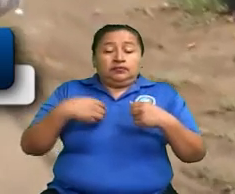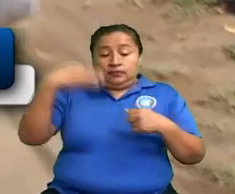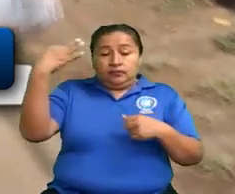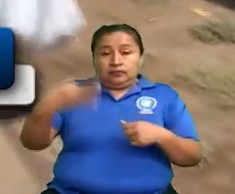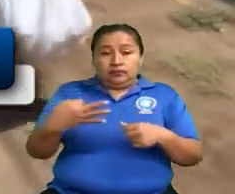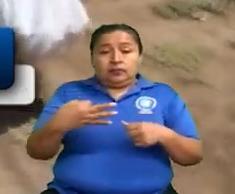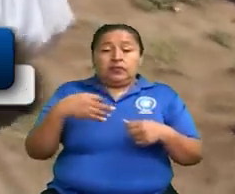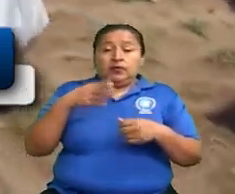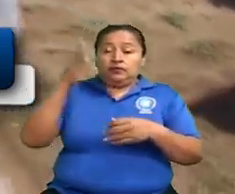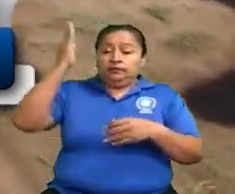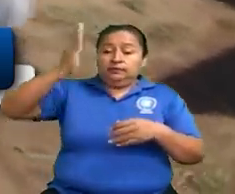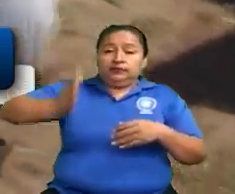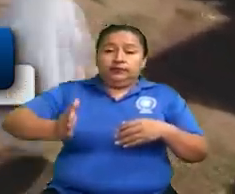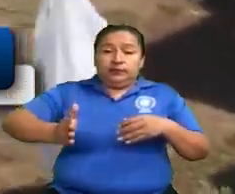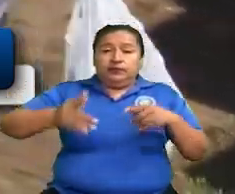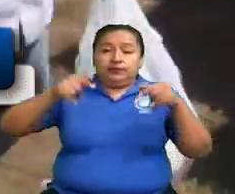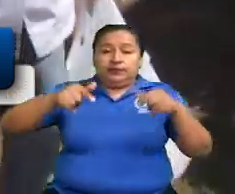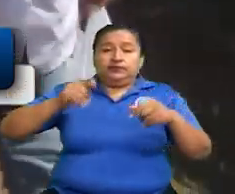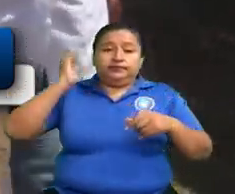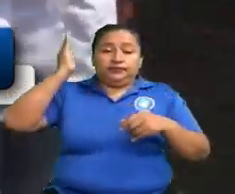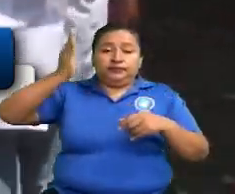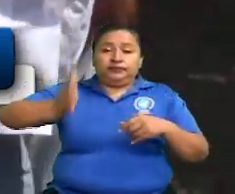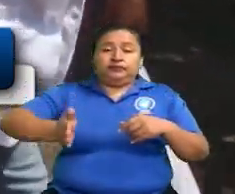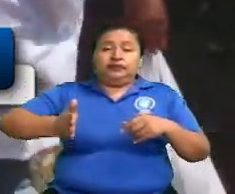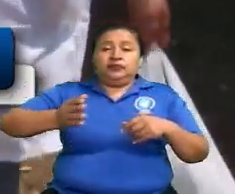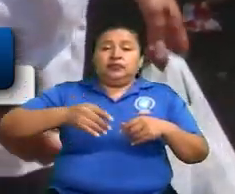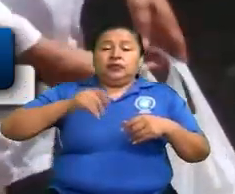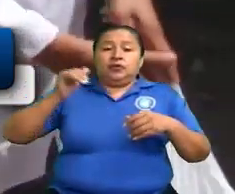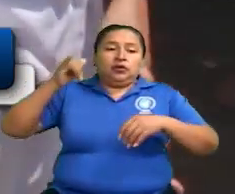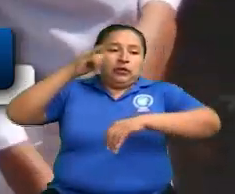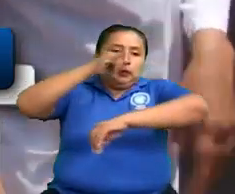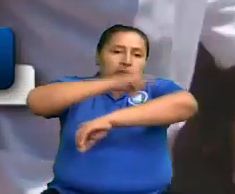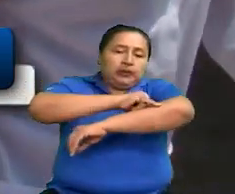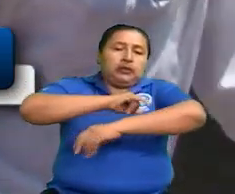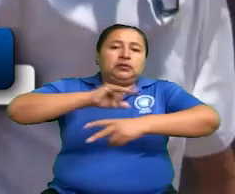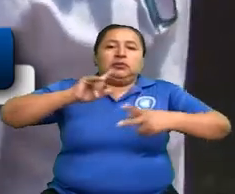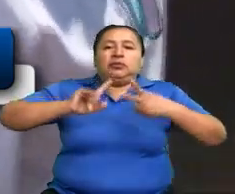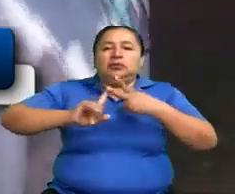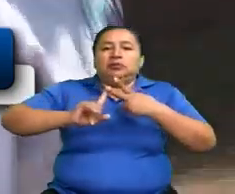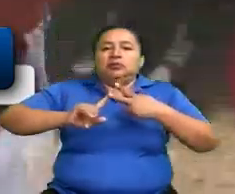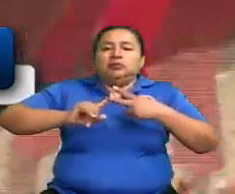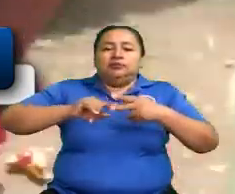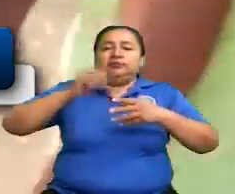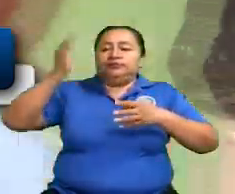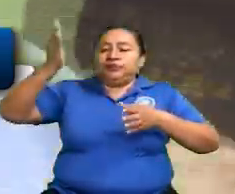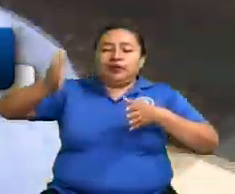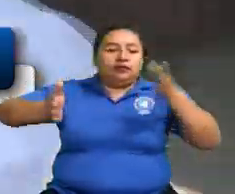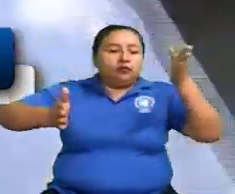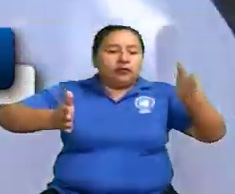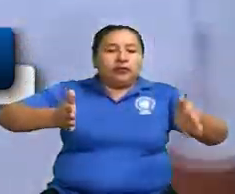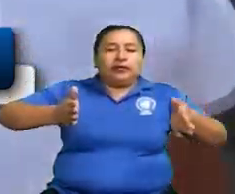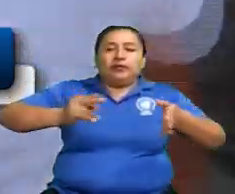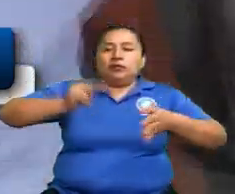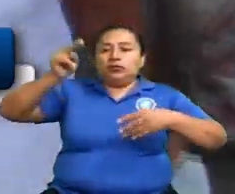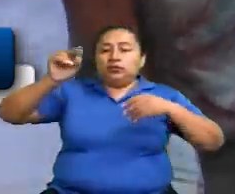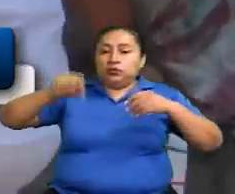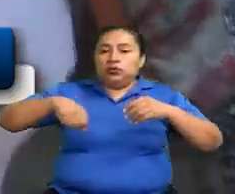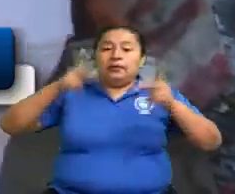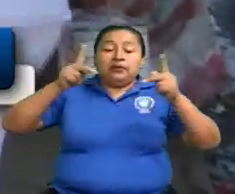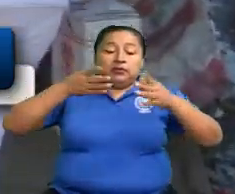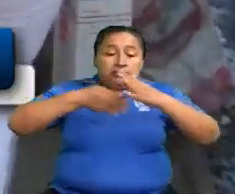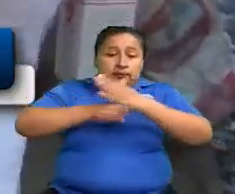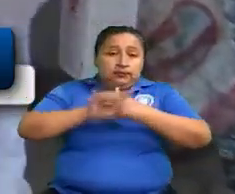que la frontera, es decir, cuando hablamos de frontera, es decir, los aeropuertos, los puntos fronterizos, las personas que